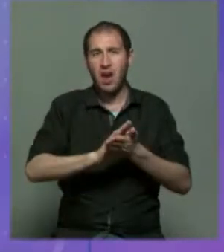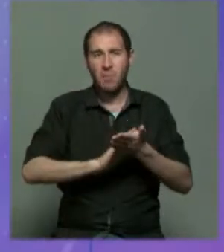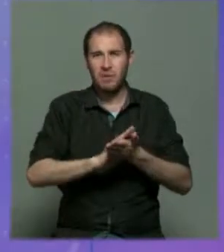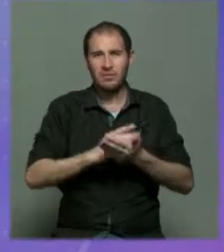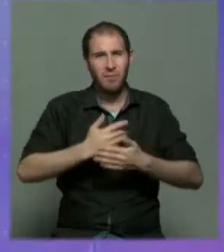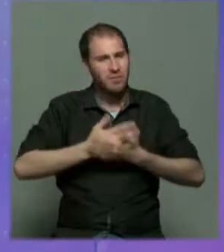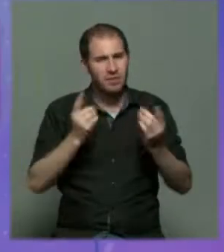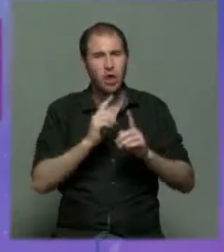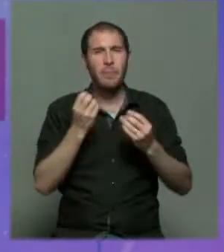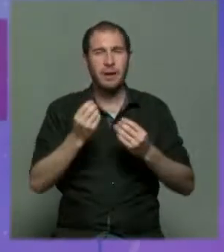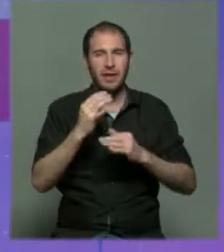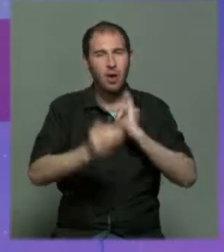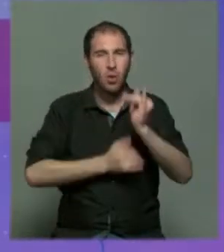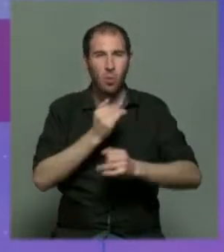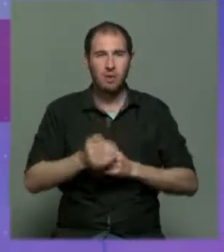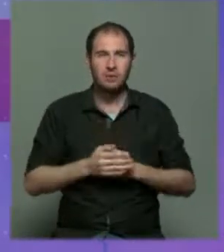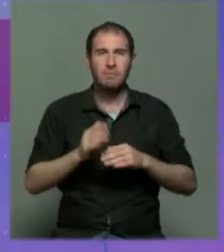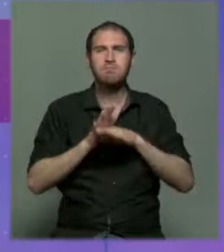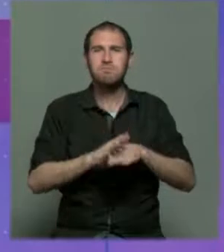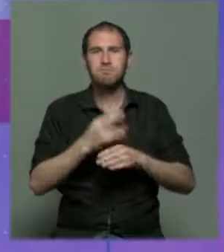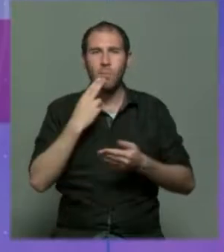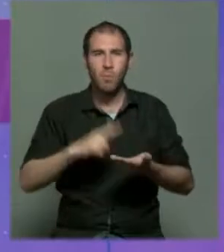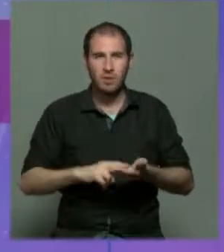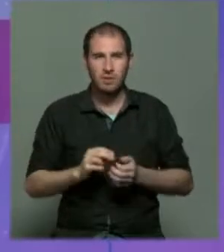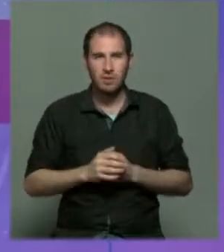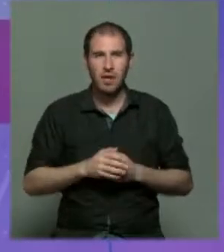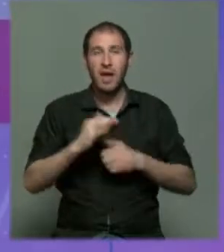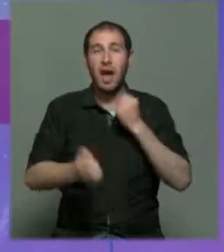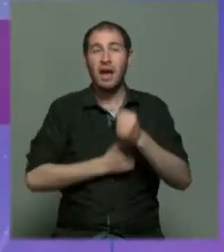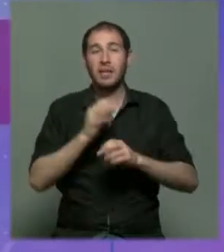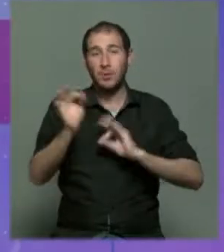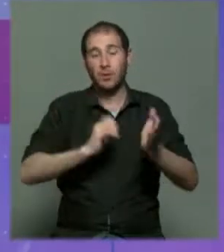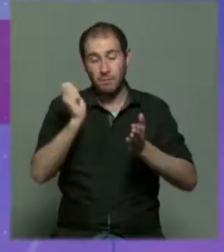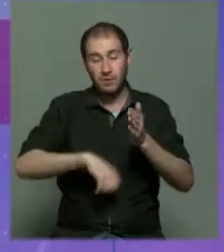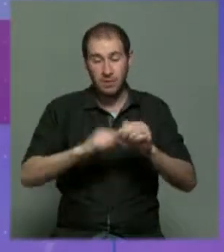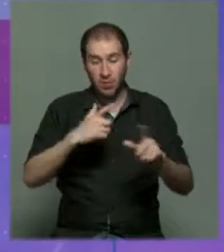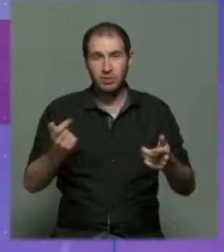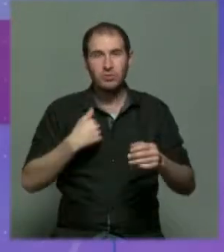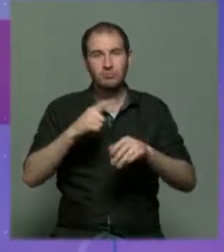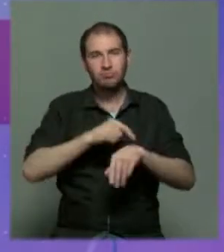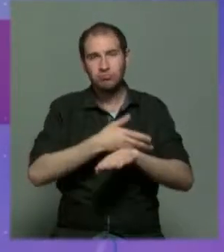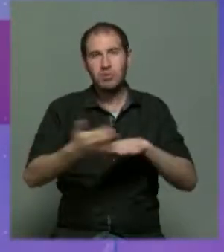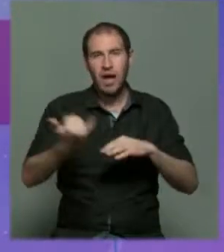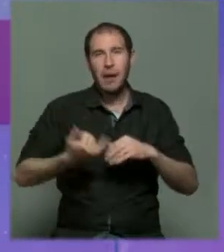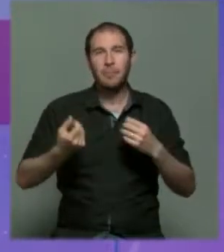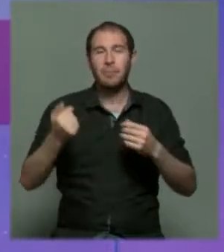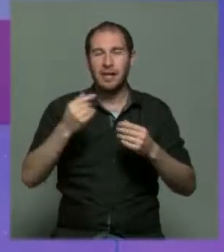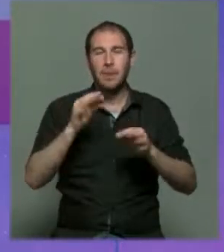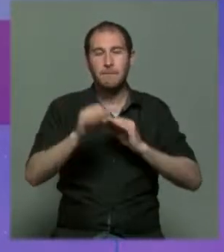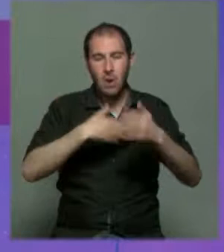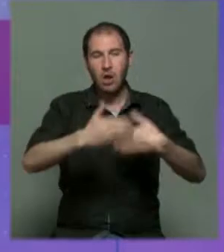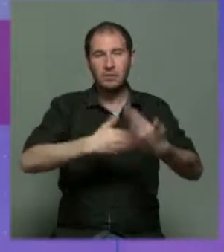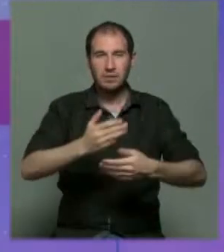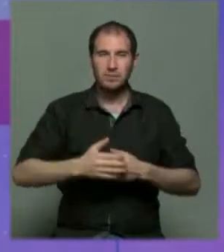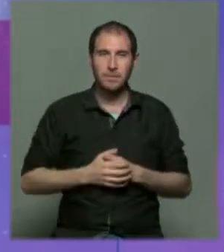más feliz para poder explicar esta presión impositiva. Hasta que no esté firmado el proyecto, tenemos tiempo para seguir ejerciendo este